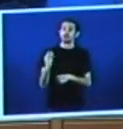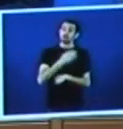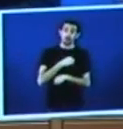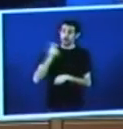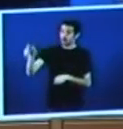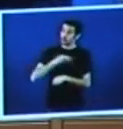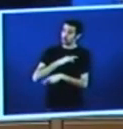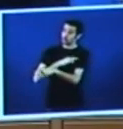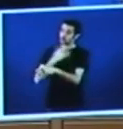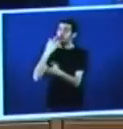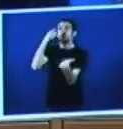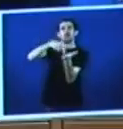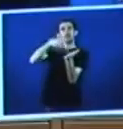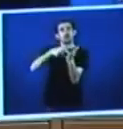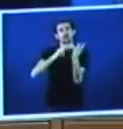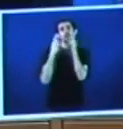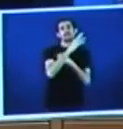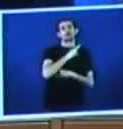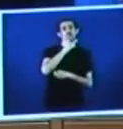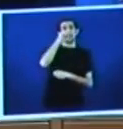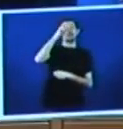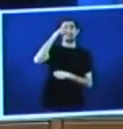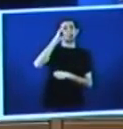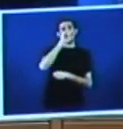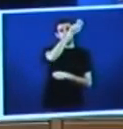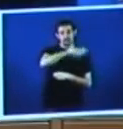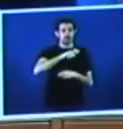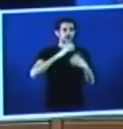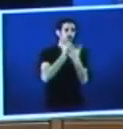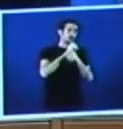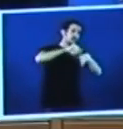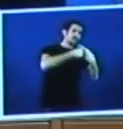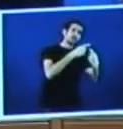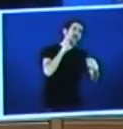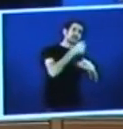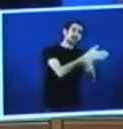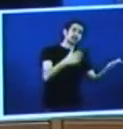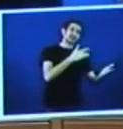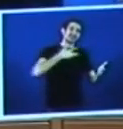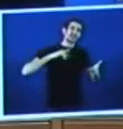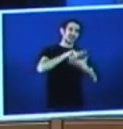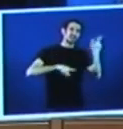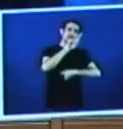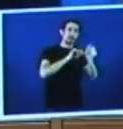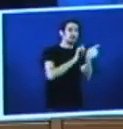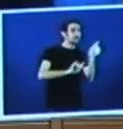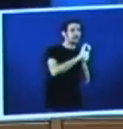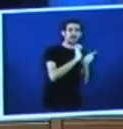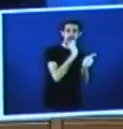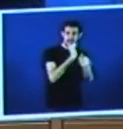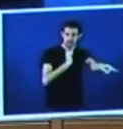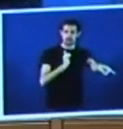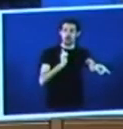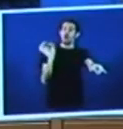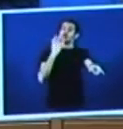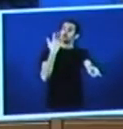exija al señor Almunia o que exija a 70.000 familias galegas que están con las preferentes o que exija a los 14.000 familias galegas que no pueden